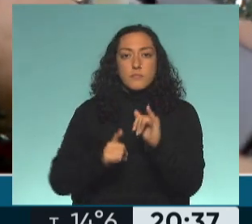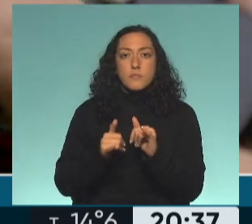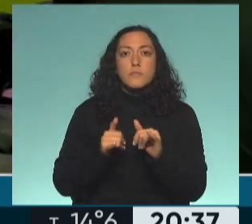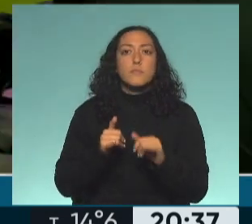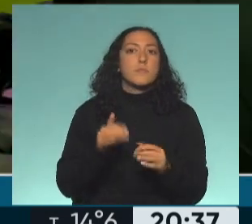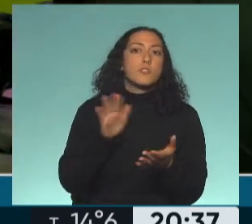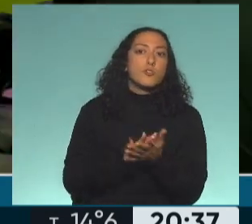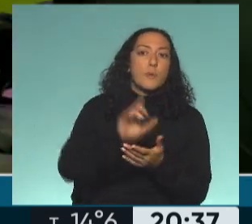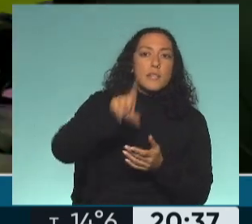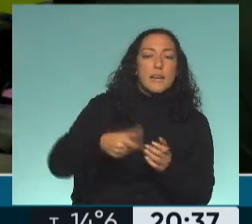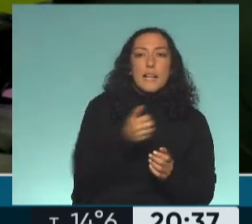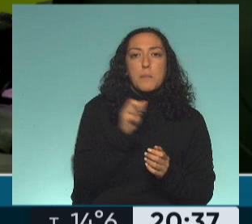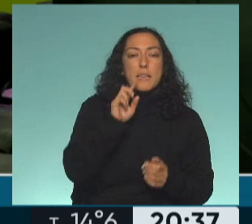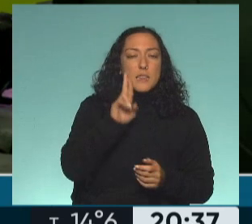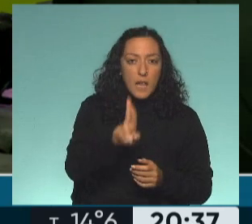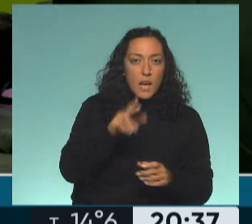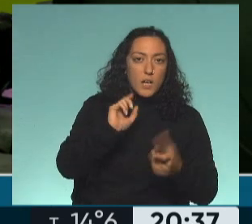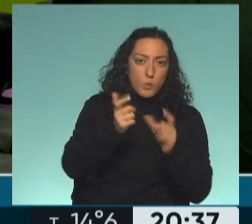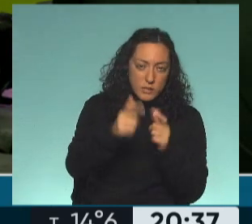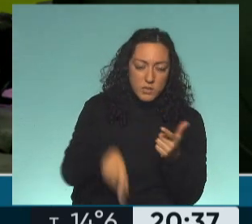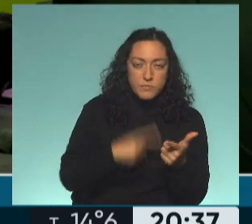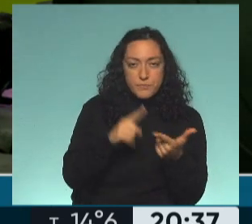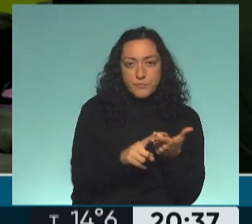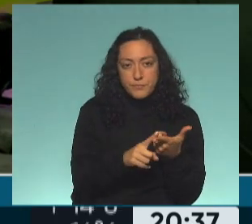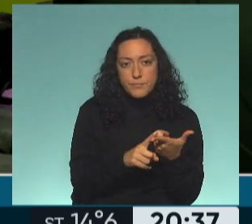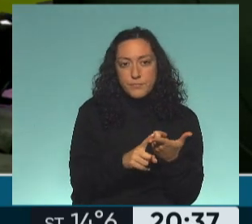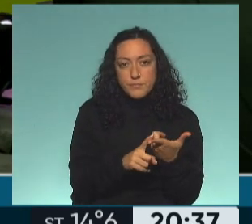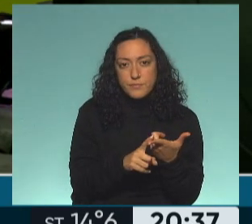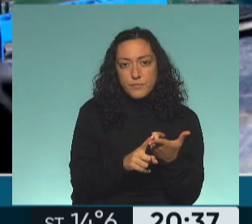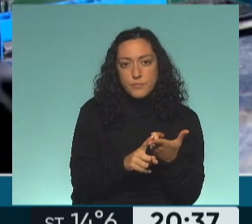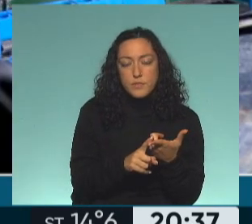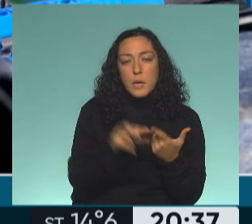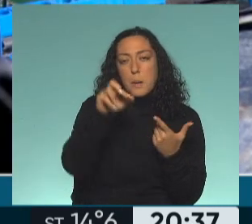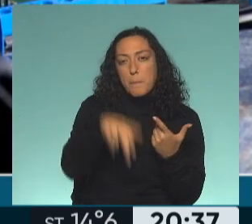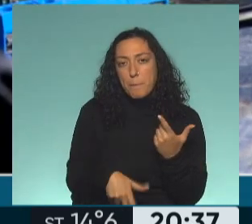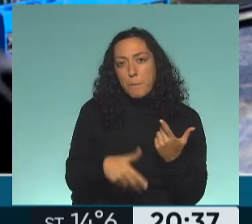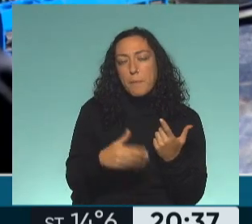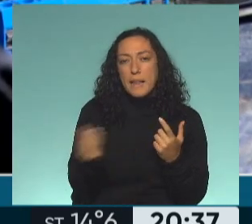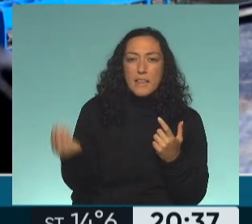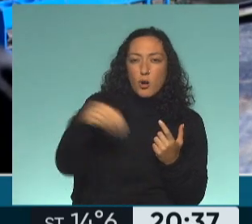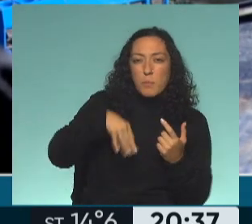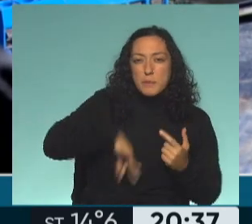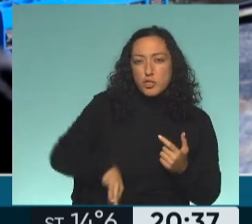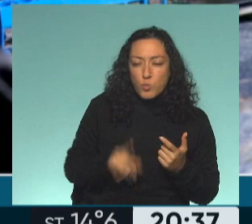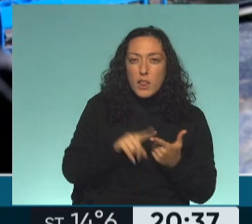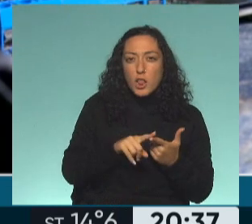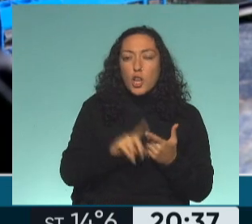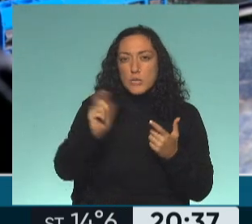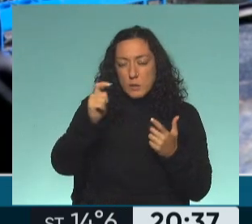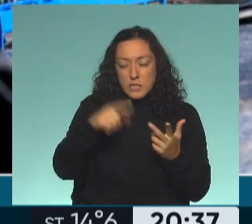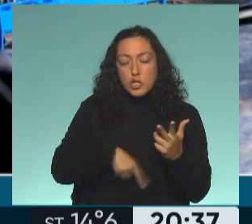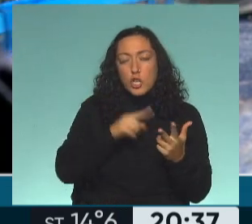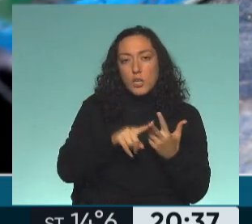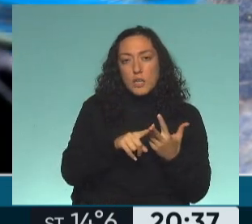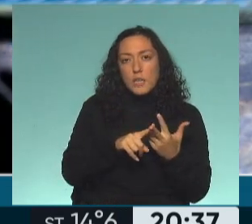actualización de la tarjeta alimentar, la actualización de los programas de complemento salarial, la